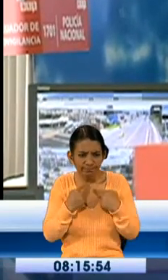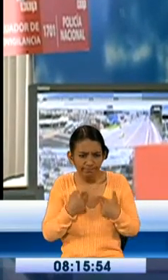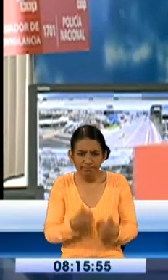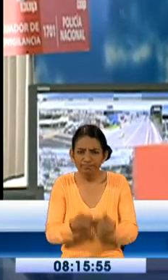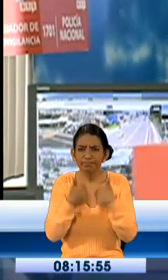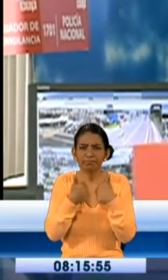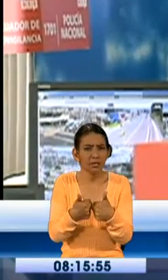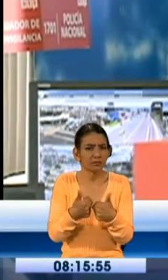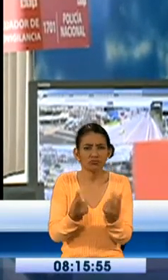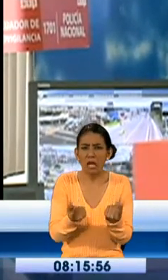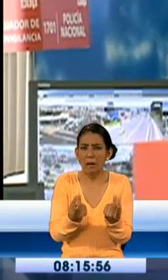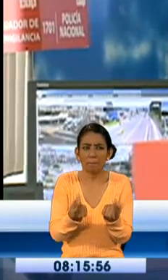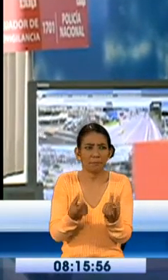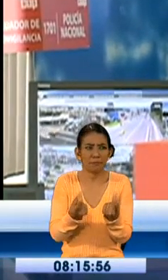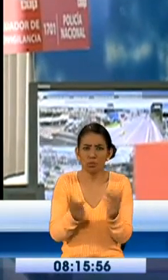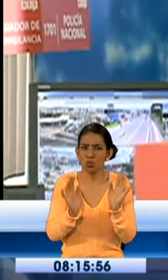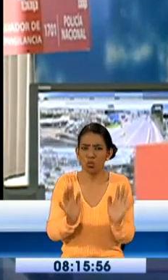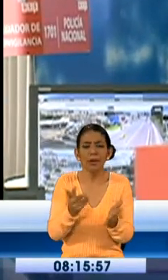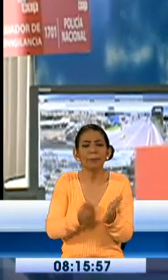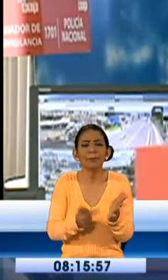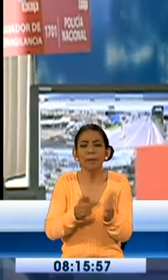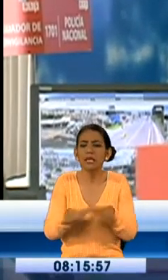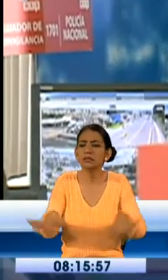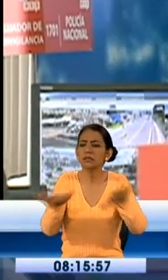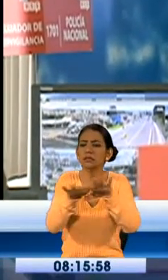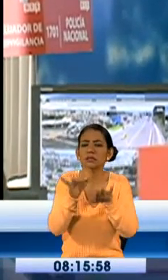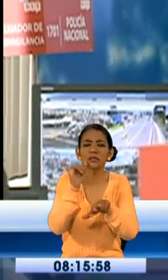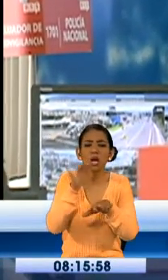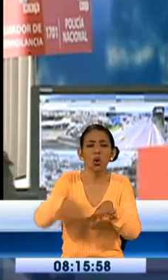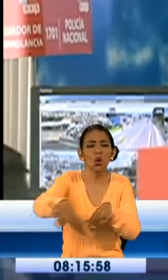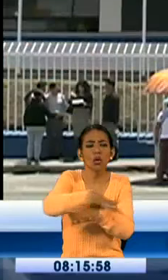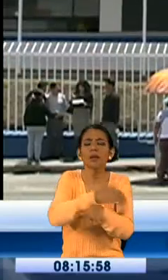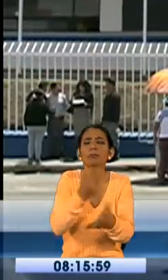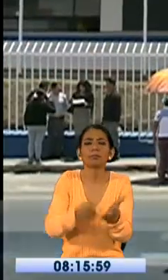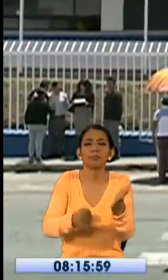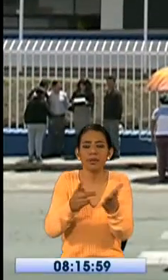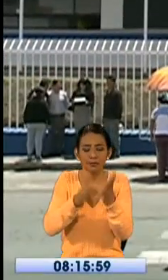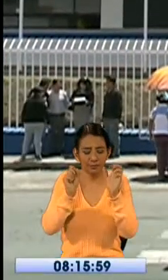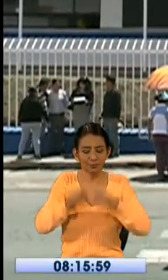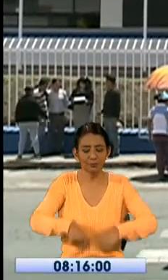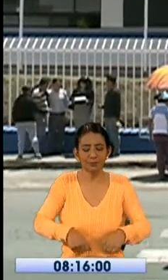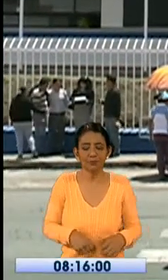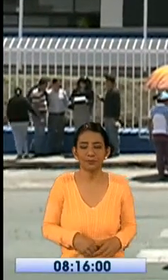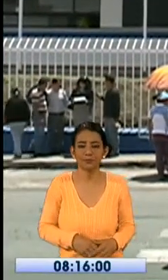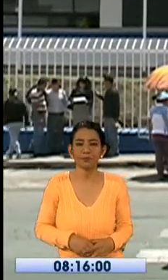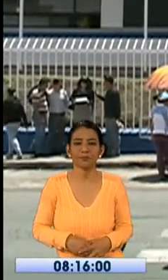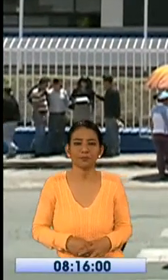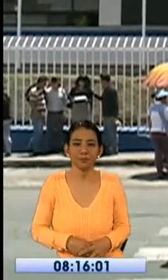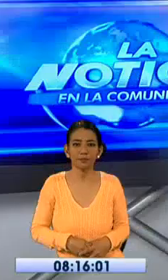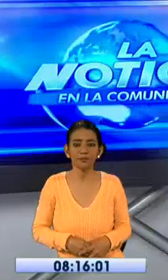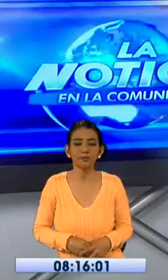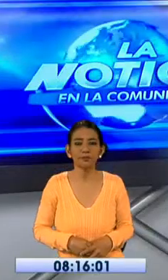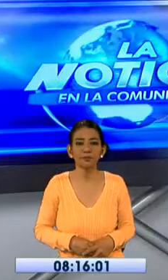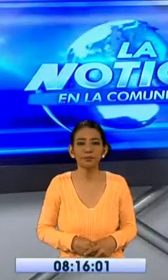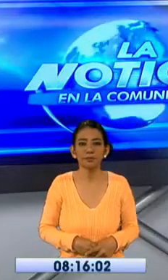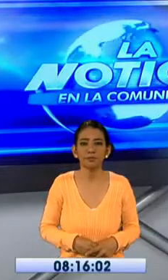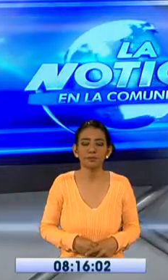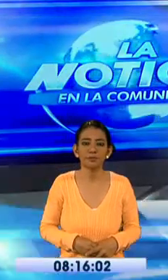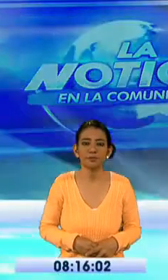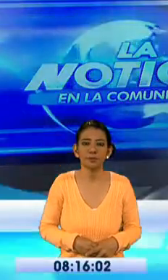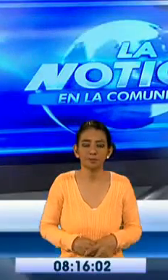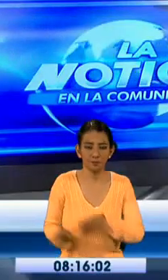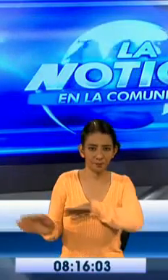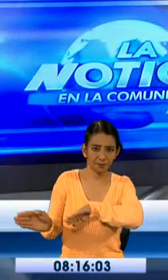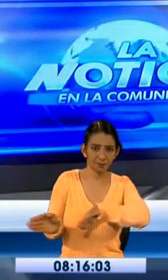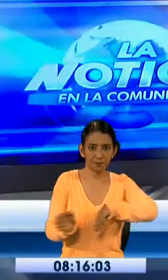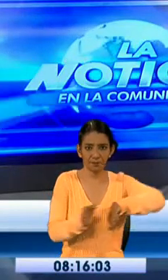eficiencia, los hechos que están ocurriendo específicamente en el territorio. En Quito informó Sofía Vintimilla. Los moradores